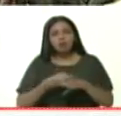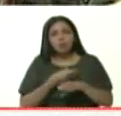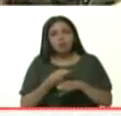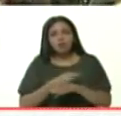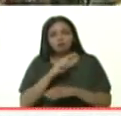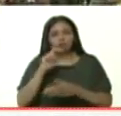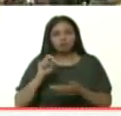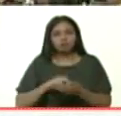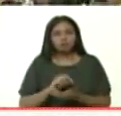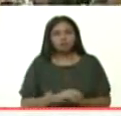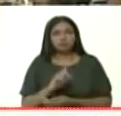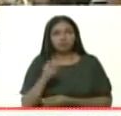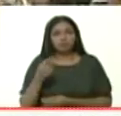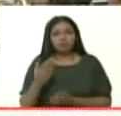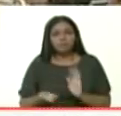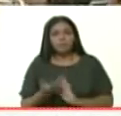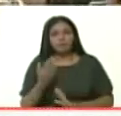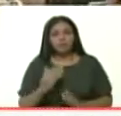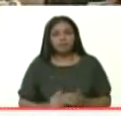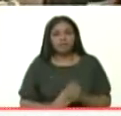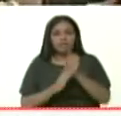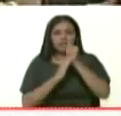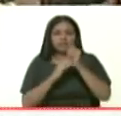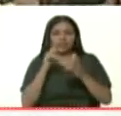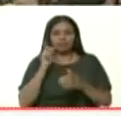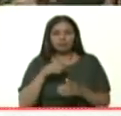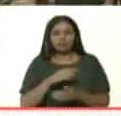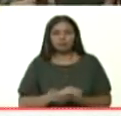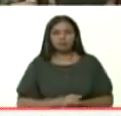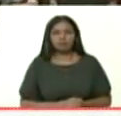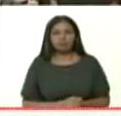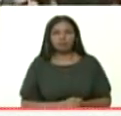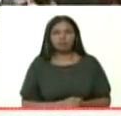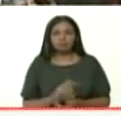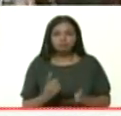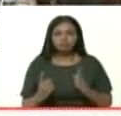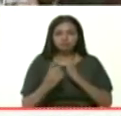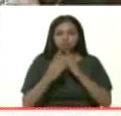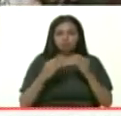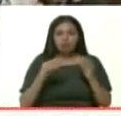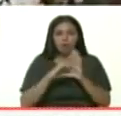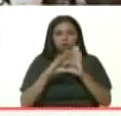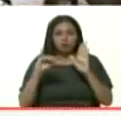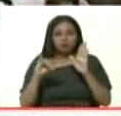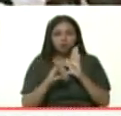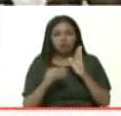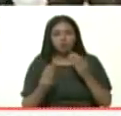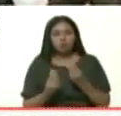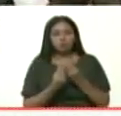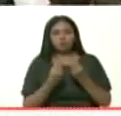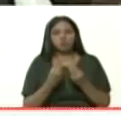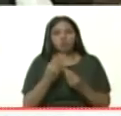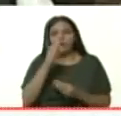como tenemos esta importante líder al frente ahí de la constituyente junto a Diosdado,